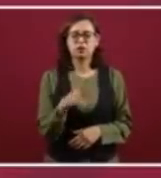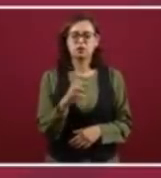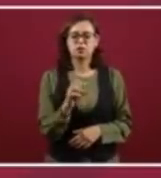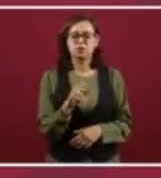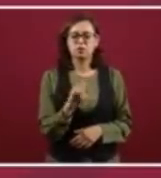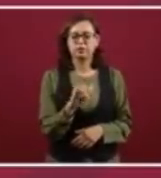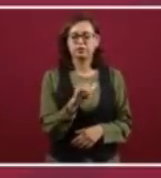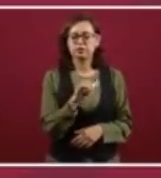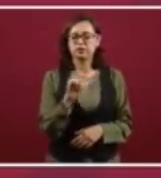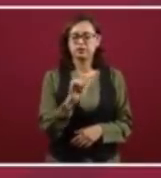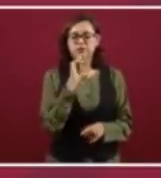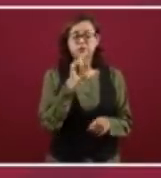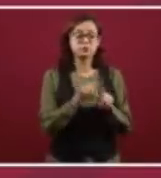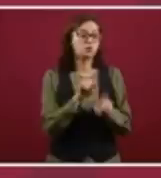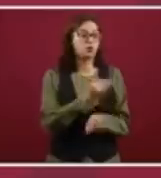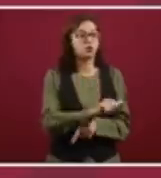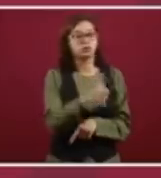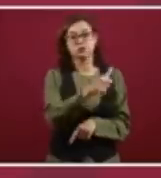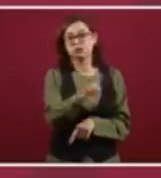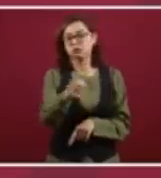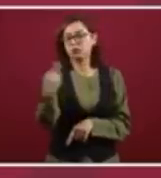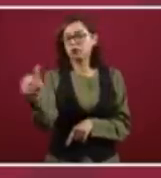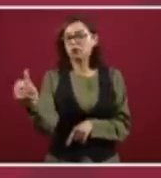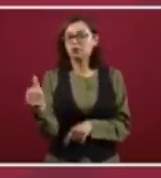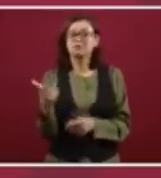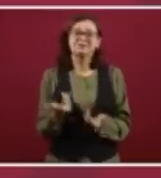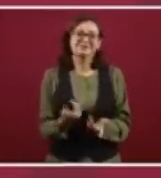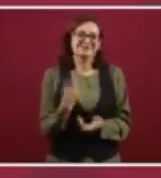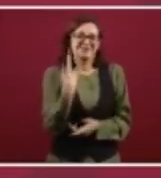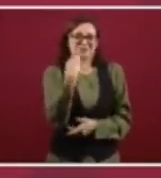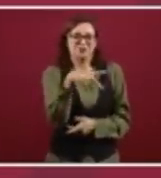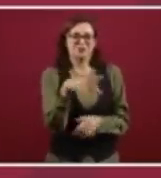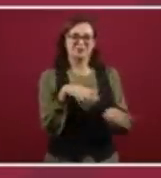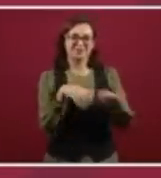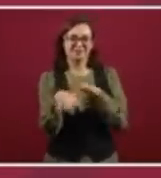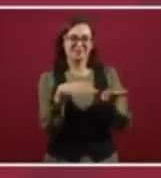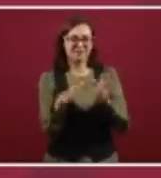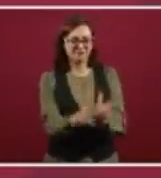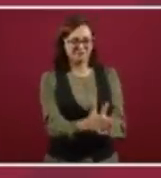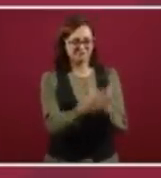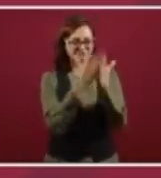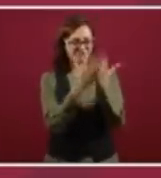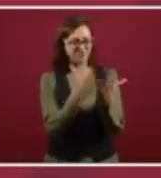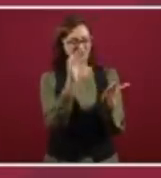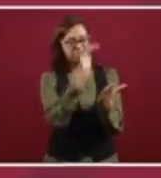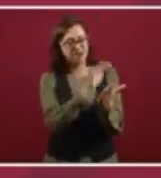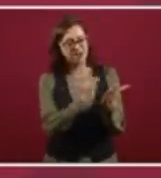de cualquier personaje, pues lo mejor es leer su obra